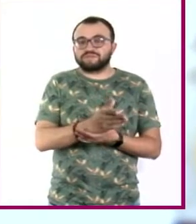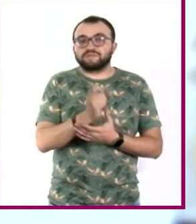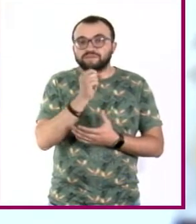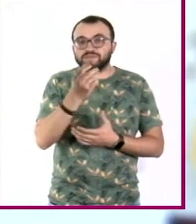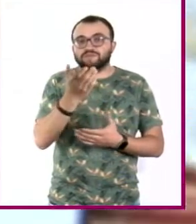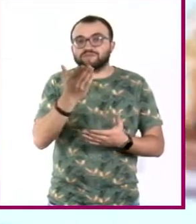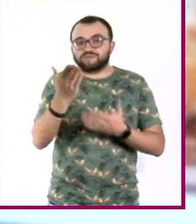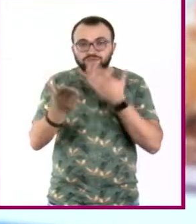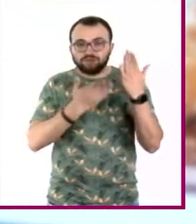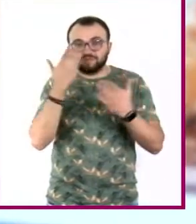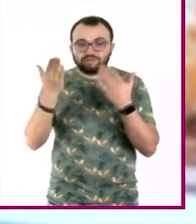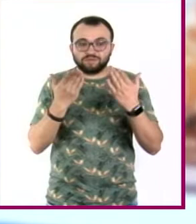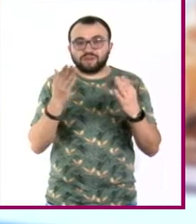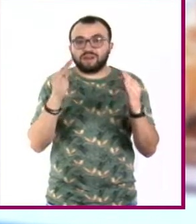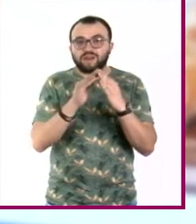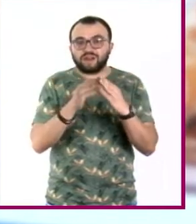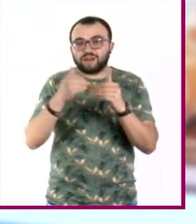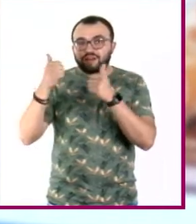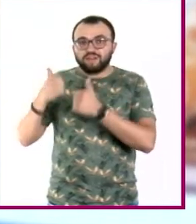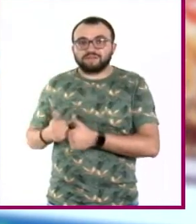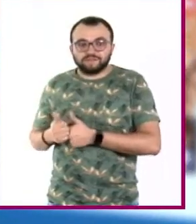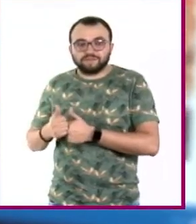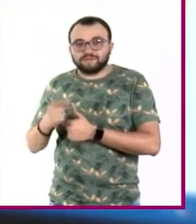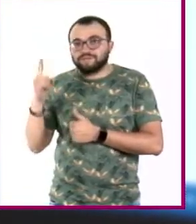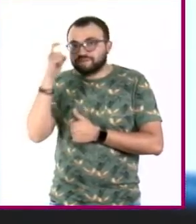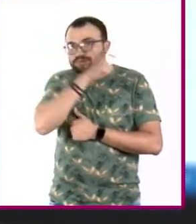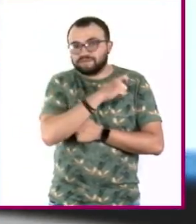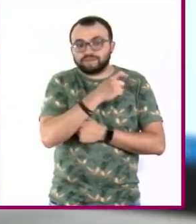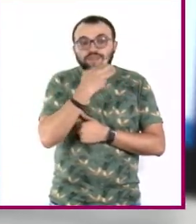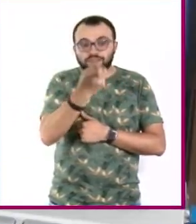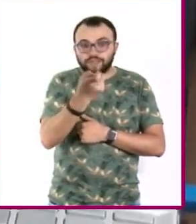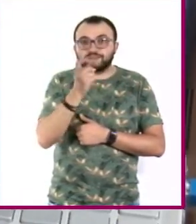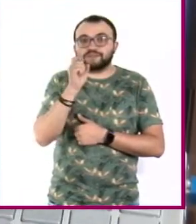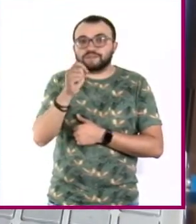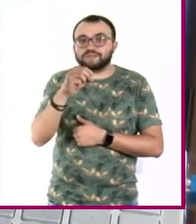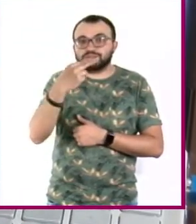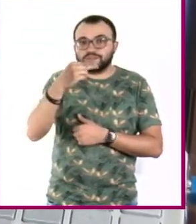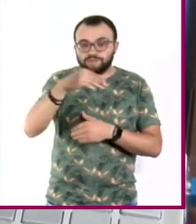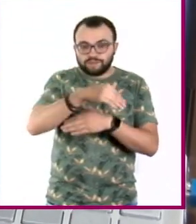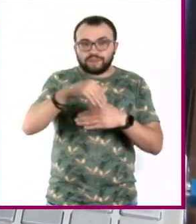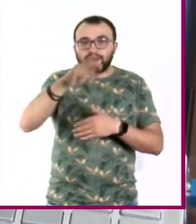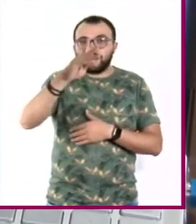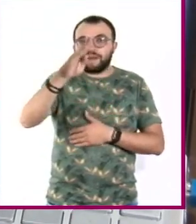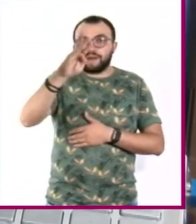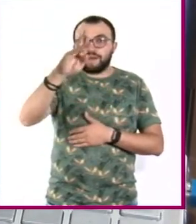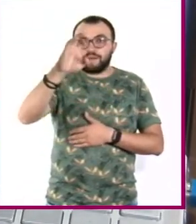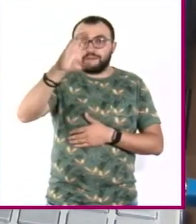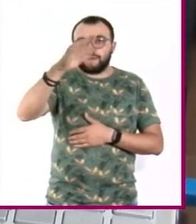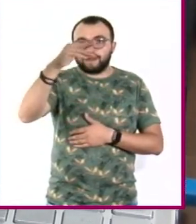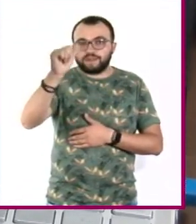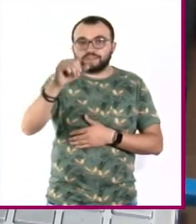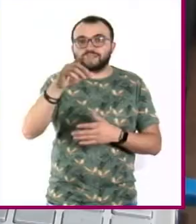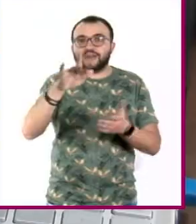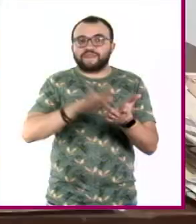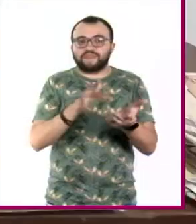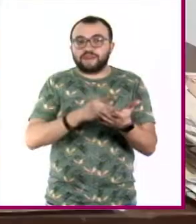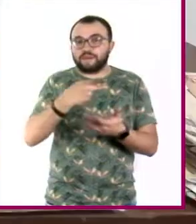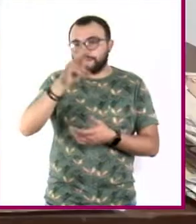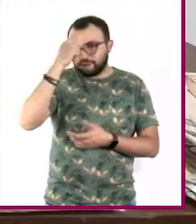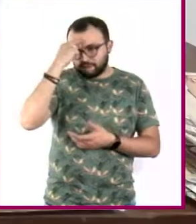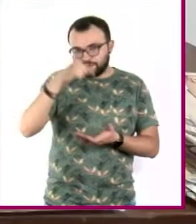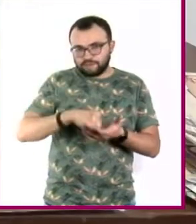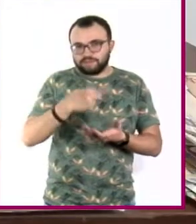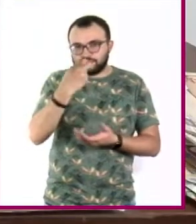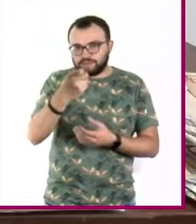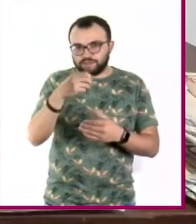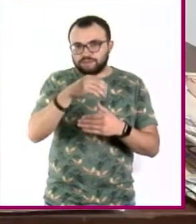casa, ahora ya comprendí que ellos entran en ese margen llamado brecha digital. Pero estoy pensando que esta brecha no ha de ser igual en todos los